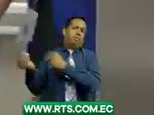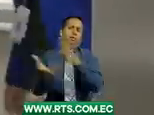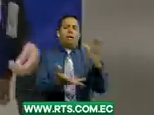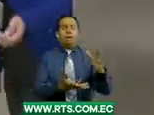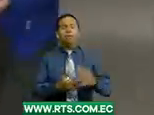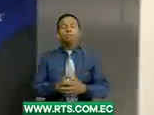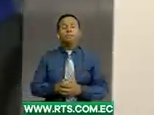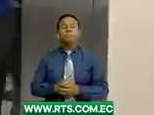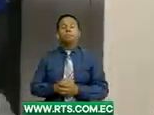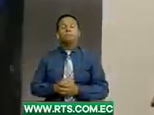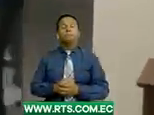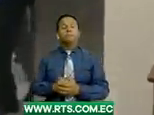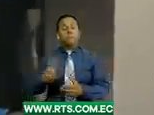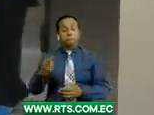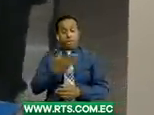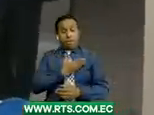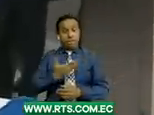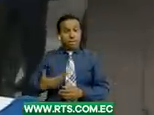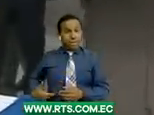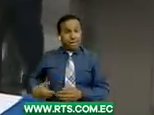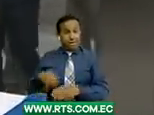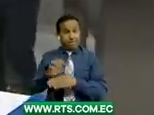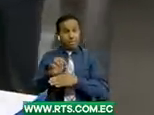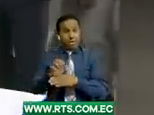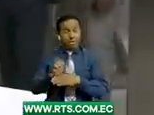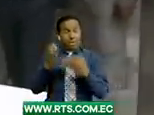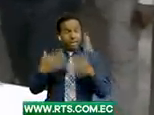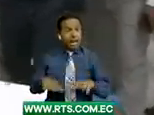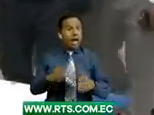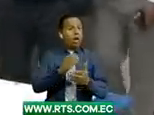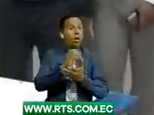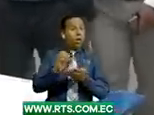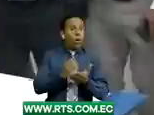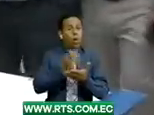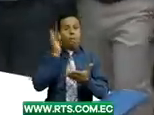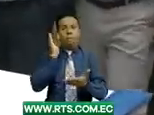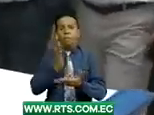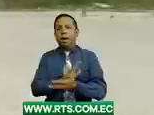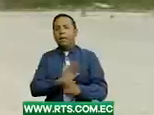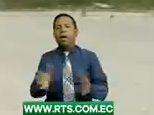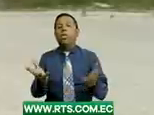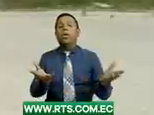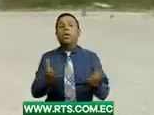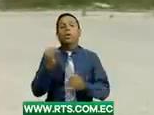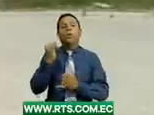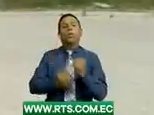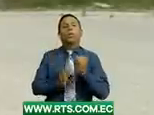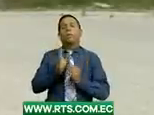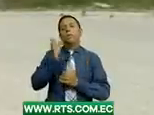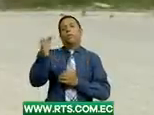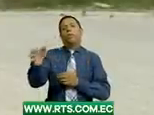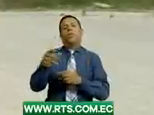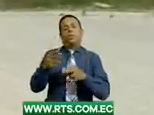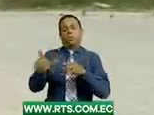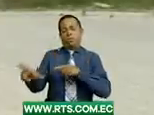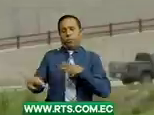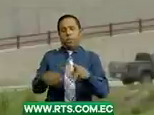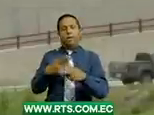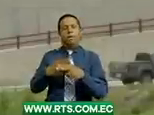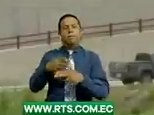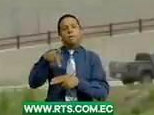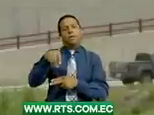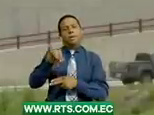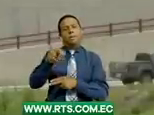El vicepresidente culminó su agenda de trabajo en la provincia con la inauguración del Hospital Básico del Cantón Piñas, una obra